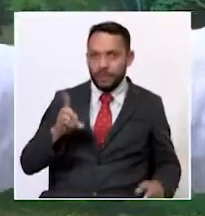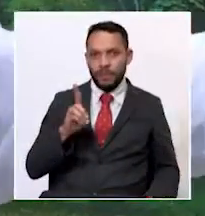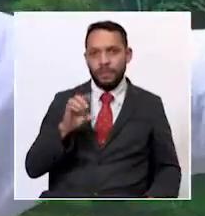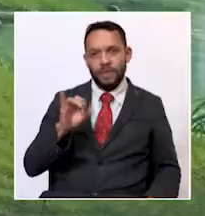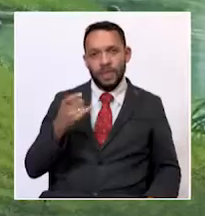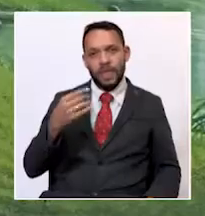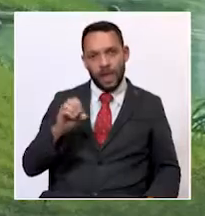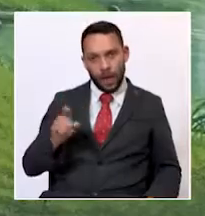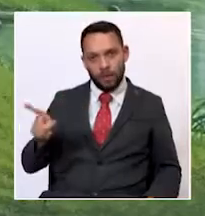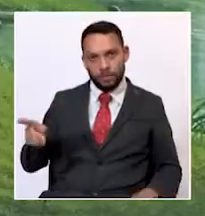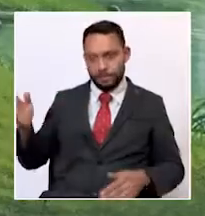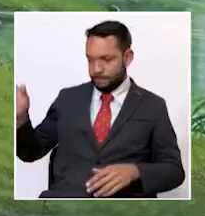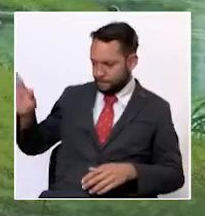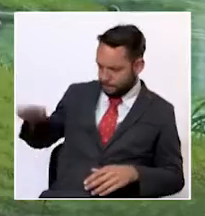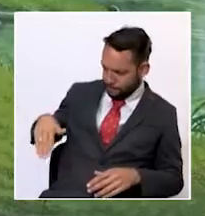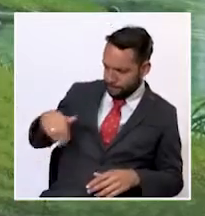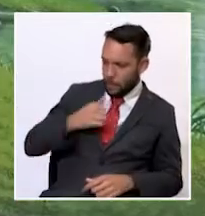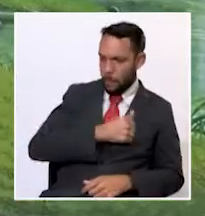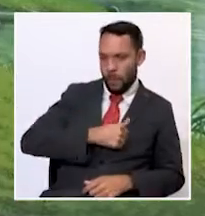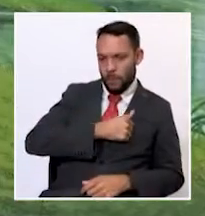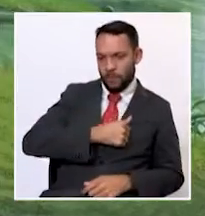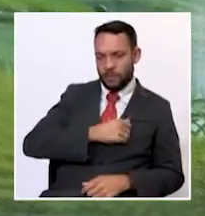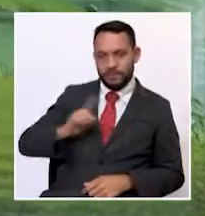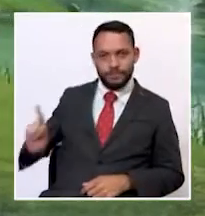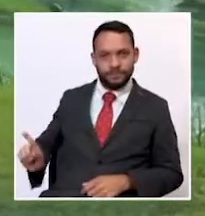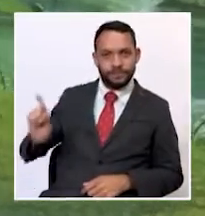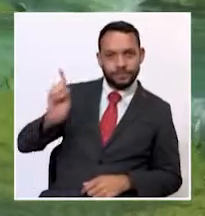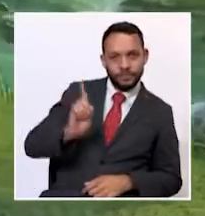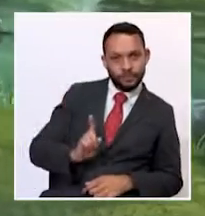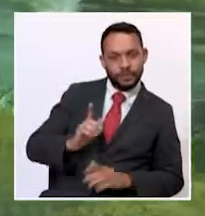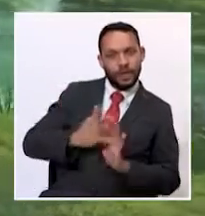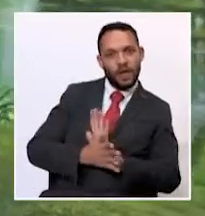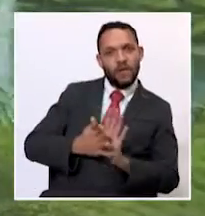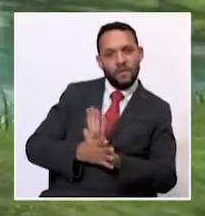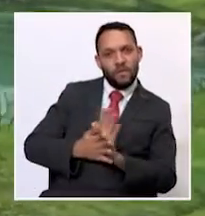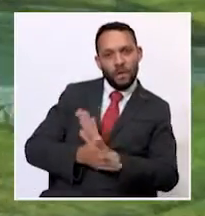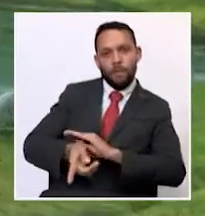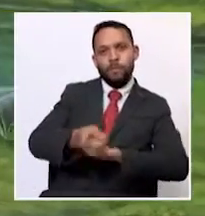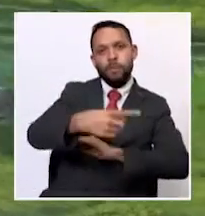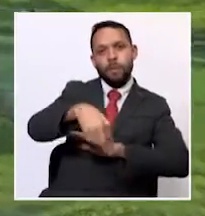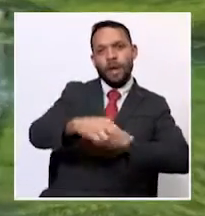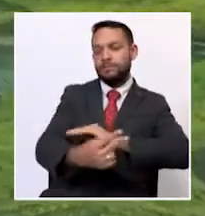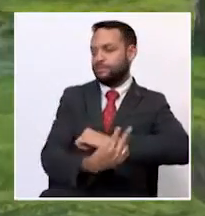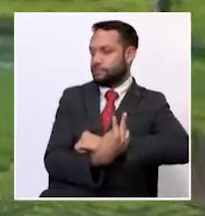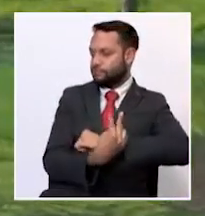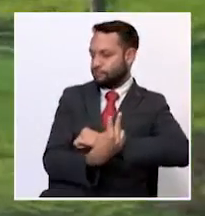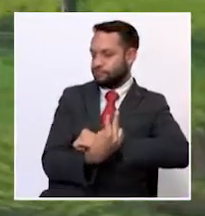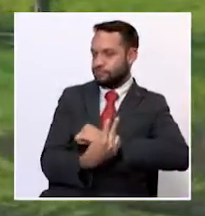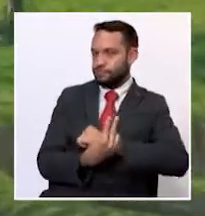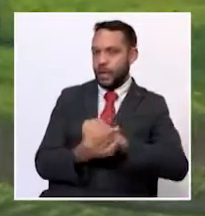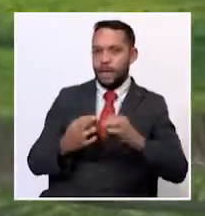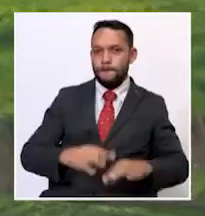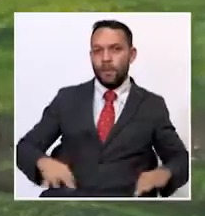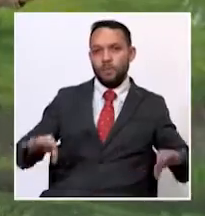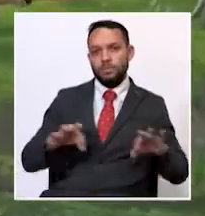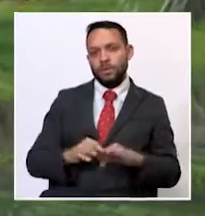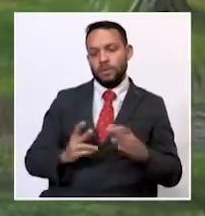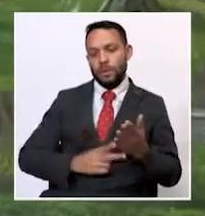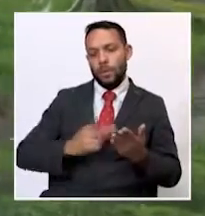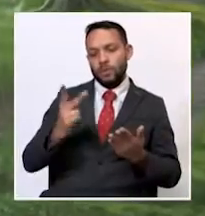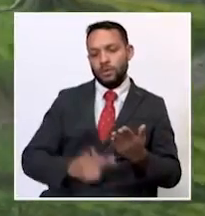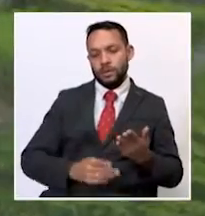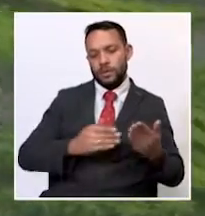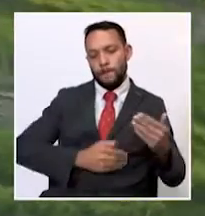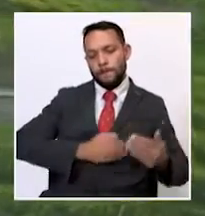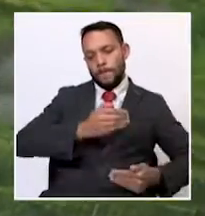para que venga y nos cuente a todos ustedes, los televidentes, este gran proceso